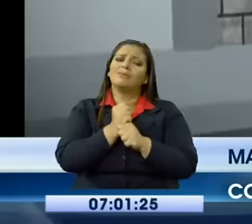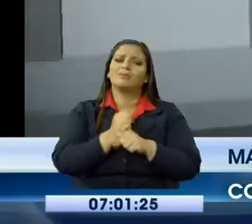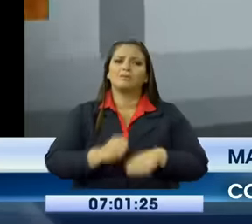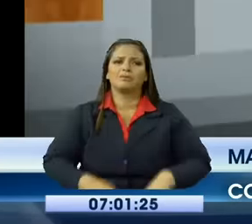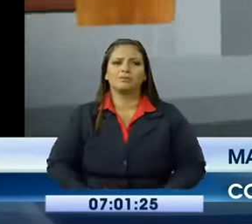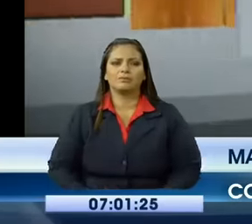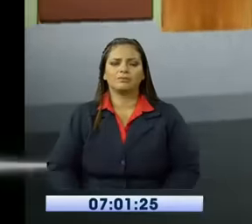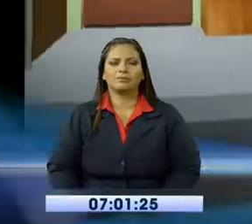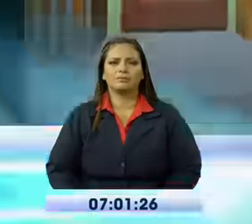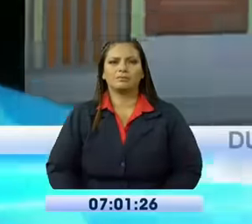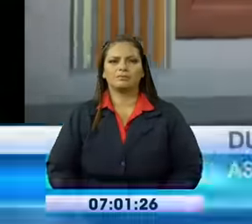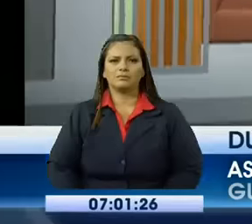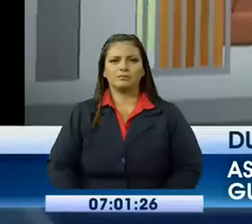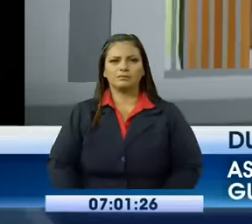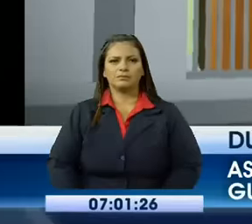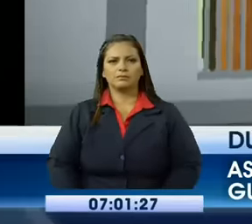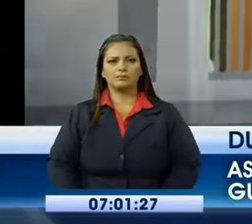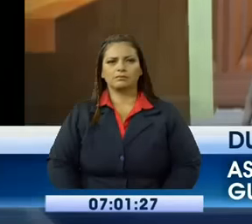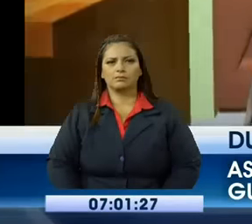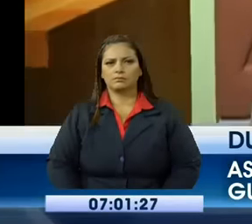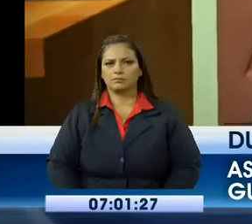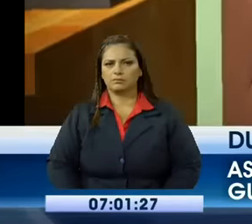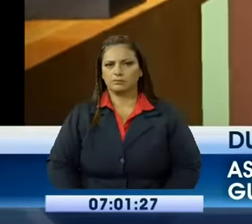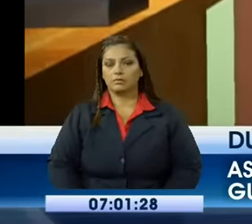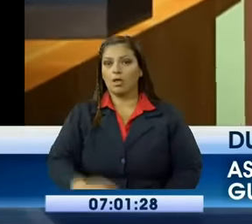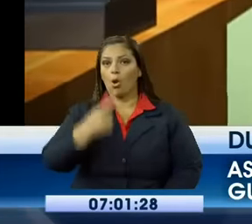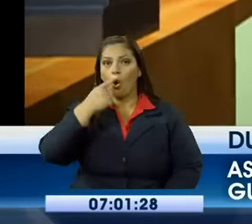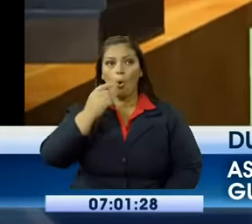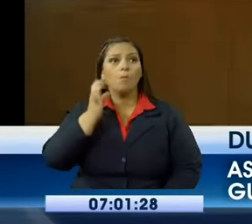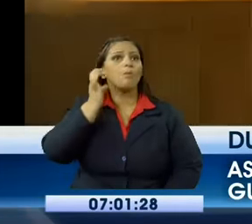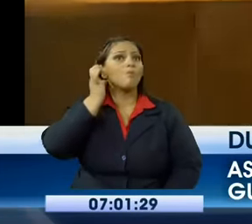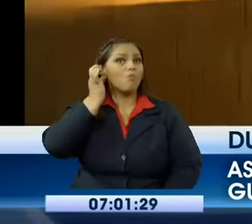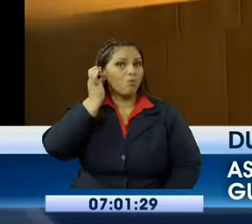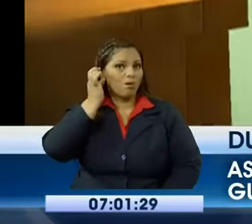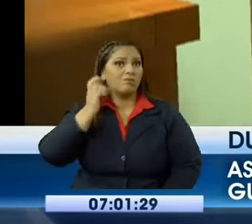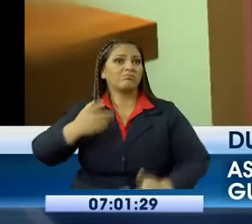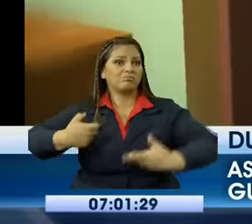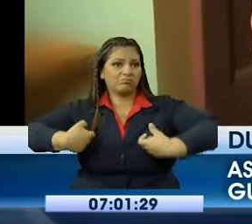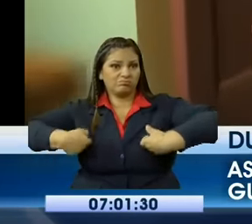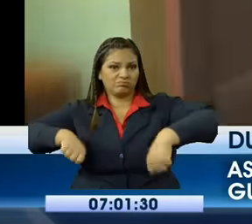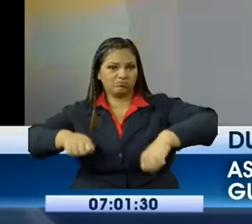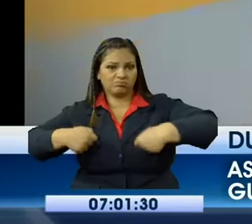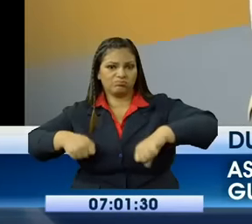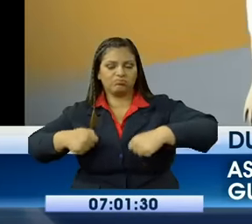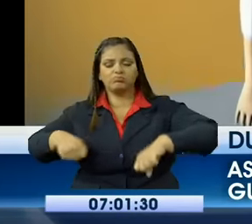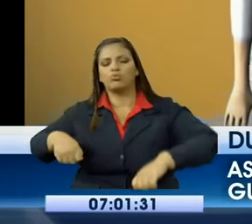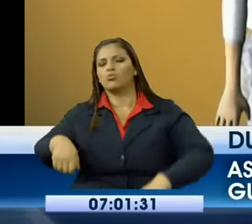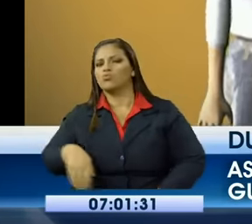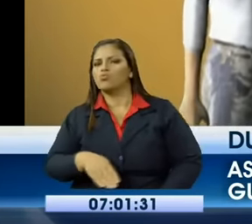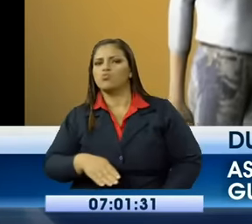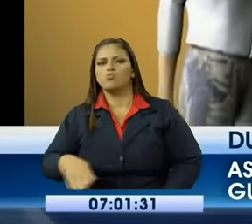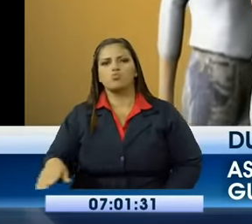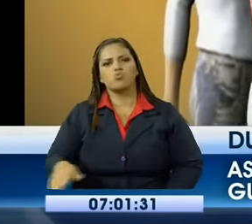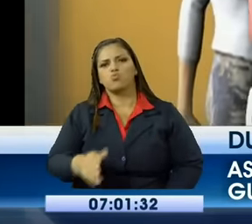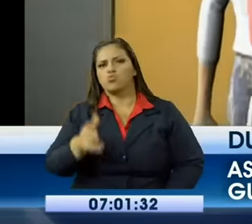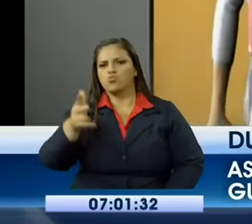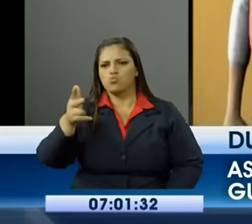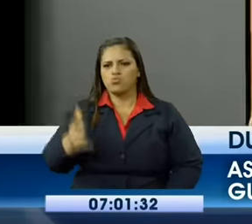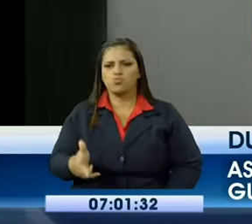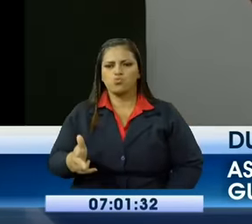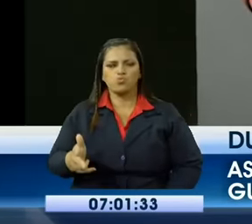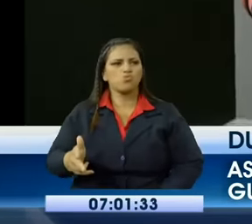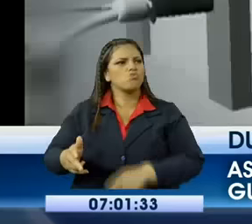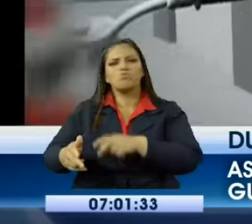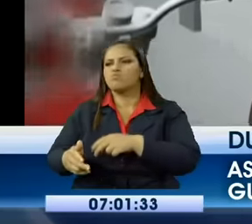De acuerdo con información preliminar, se cree que una pareja que habría llegado en motocicleta ingresó, cometió el crimen